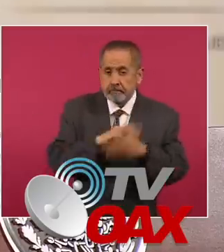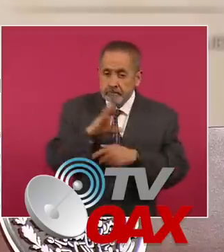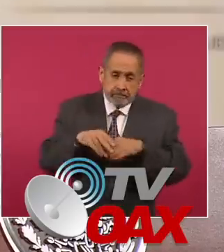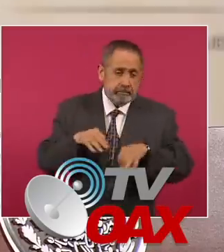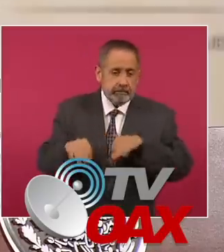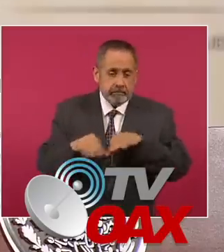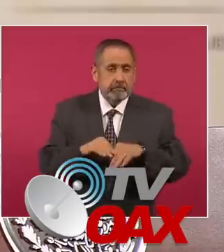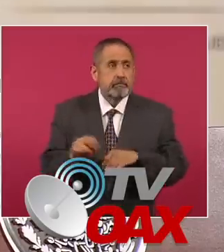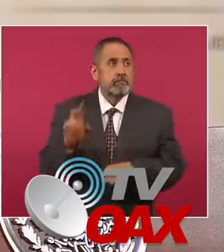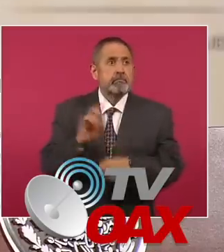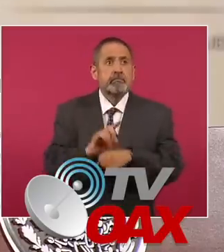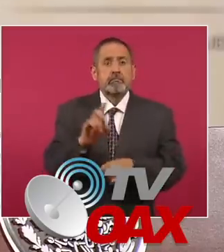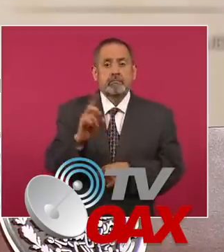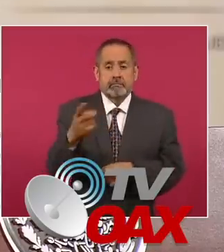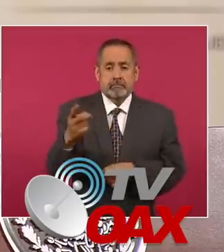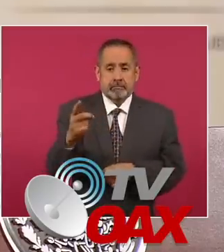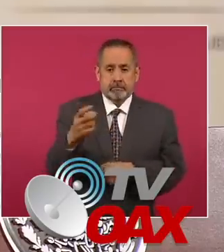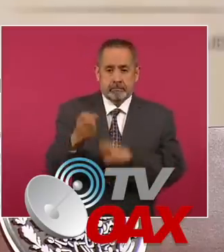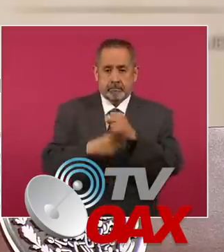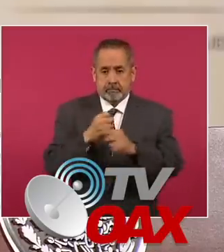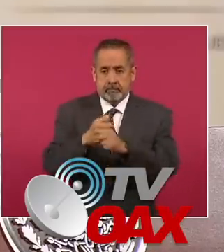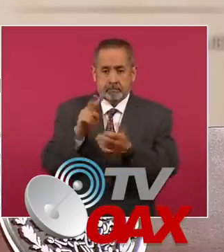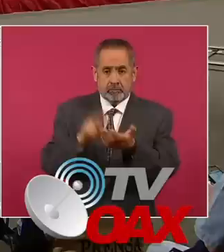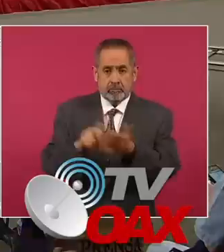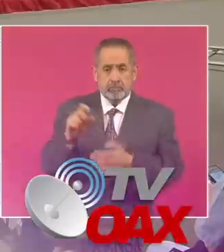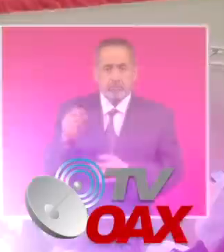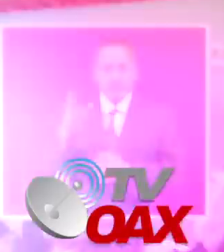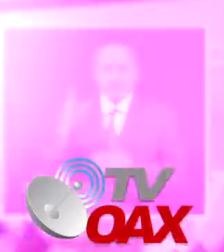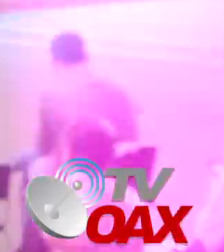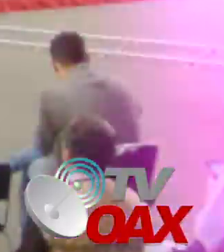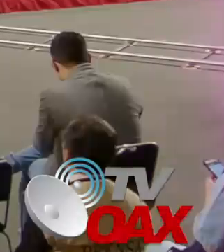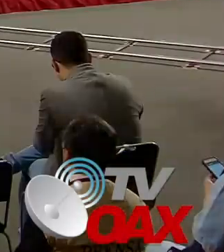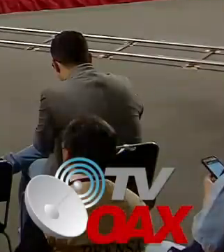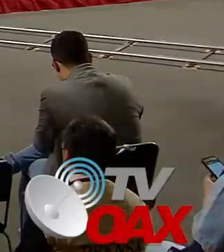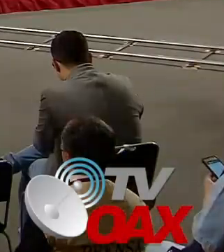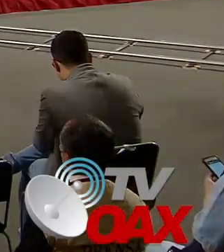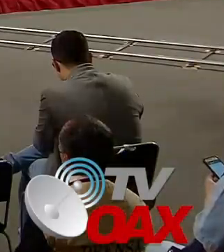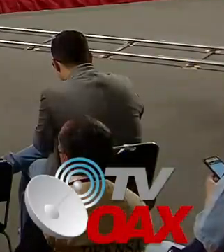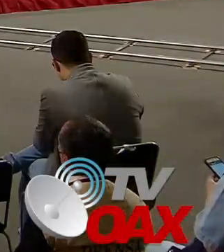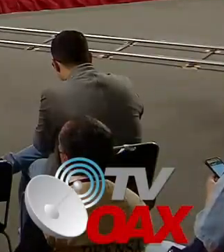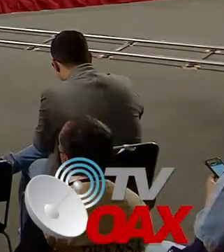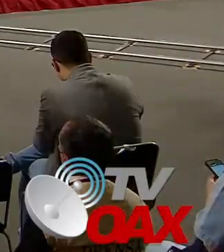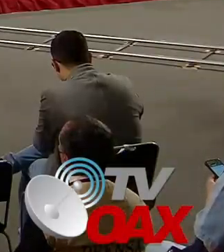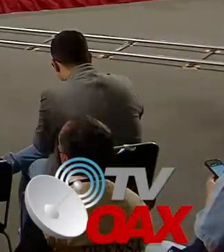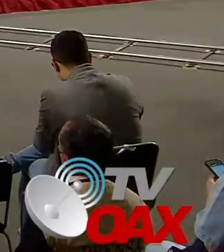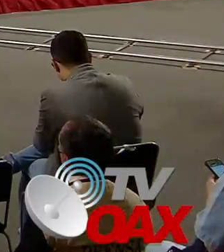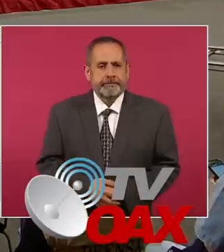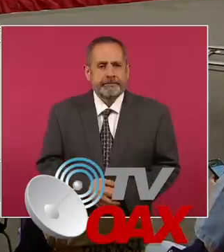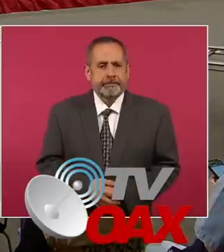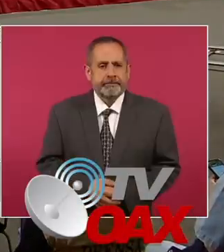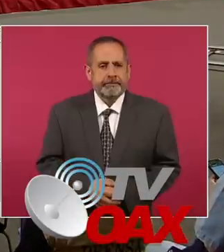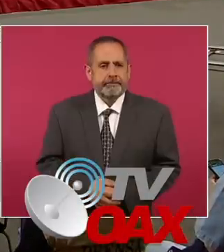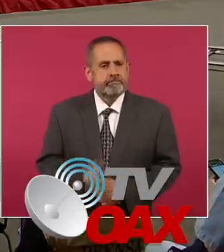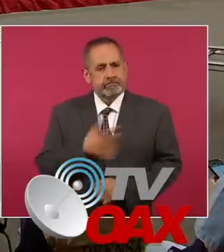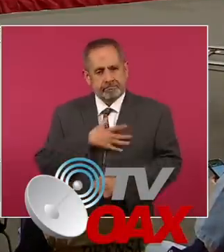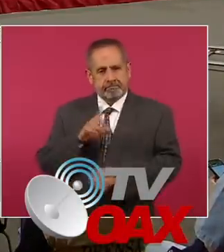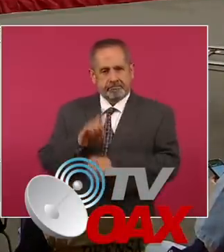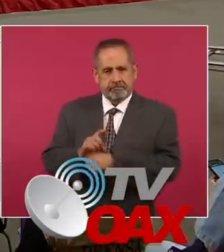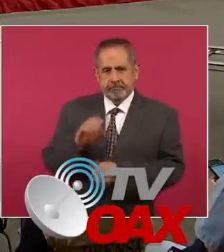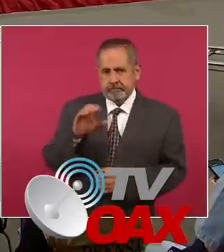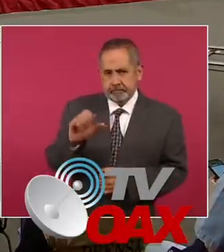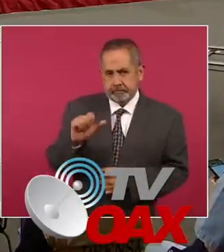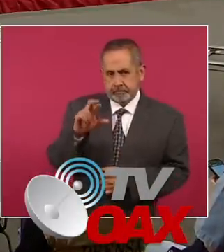obra en diciembre del 2023. Ponemos el video. El consorcio Carso Infraestructura y Construcción y